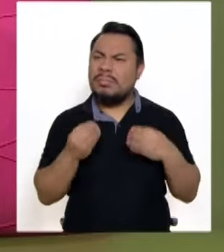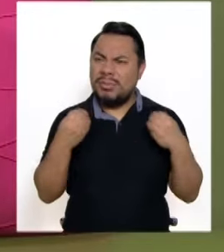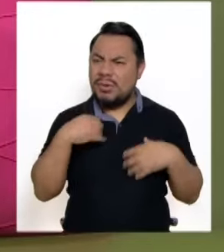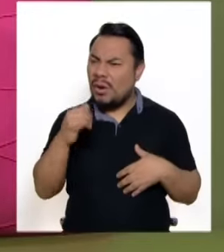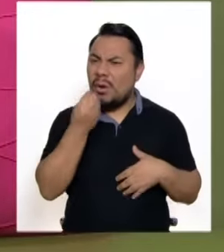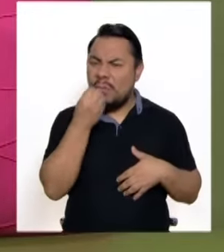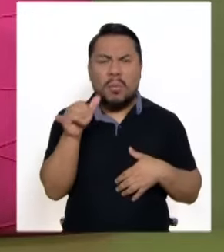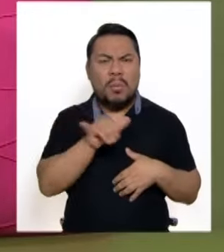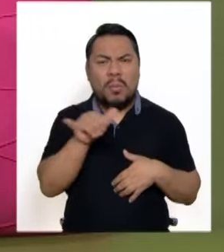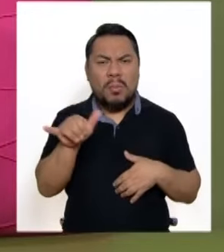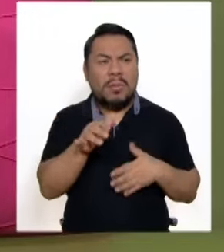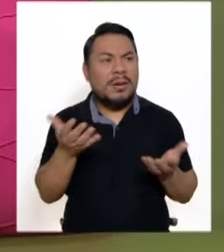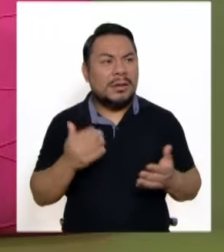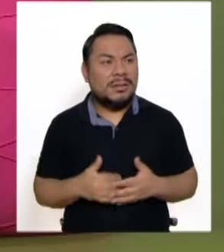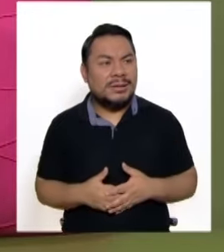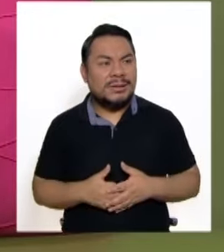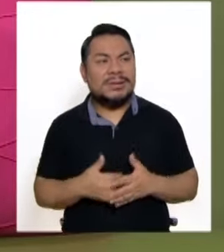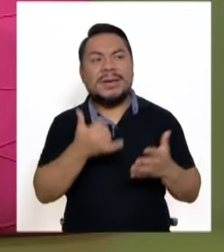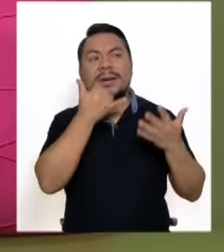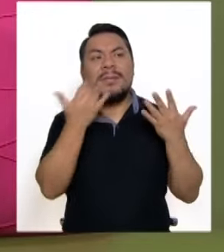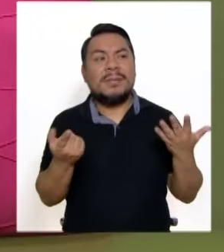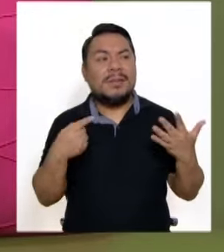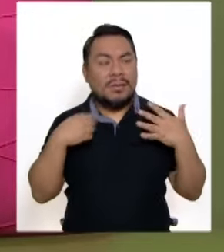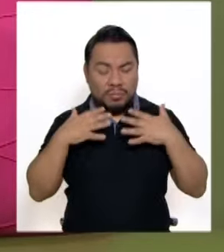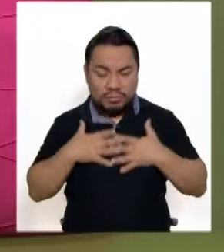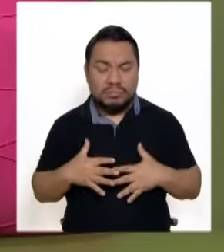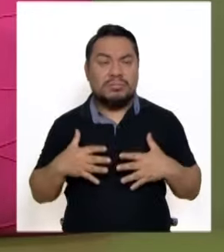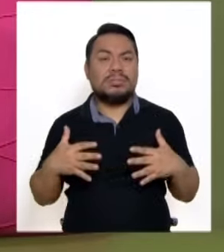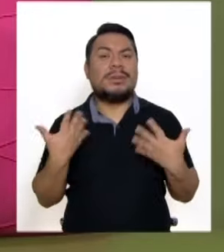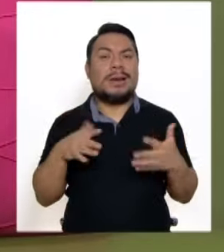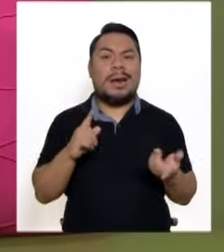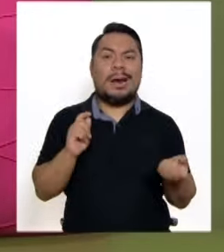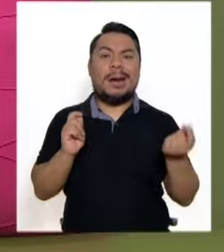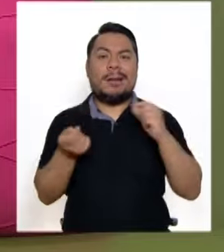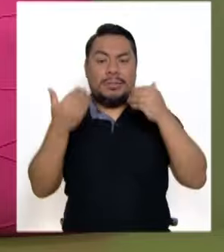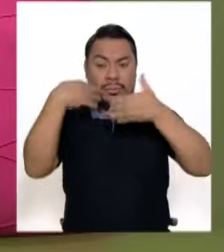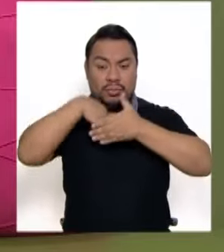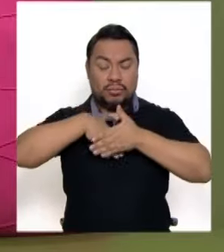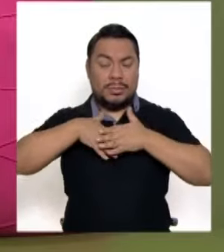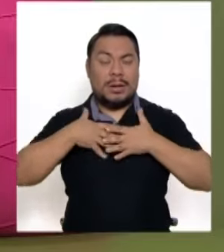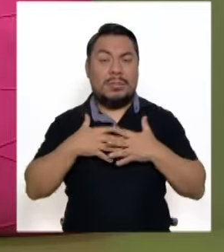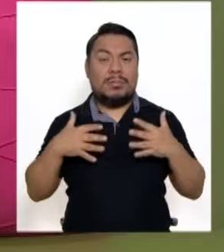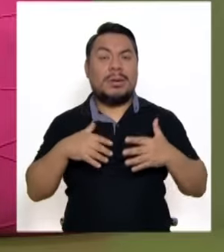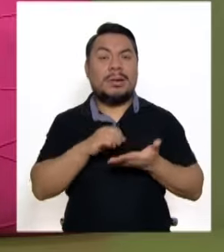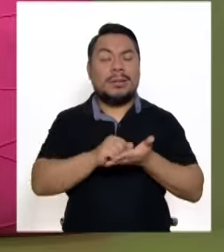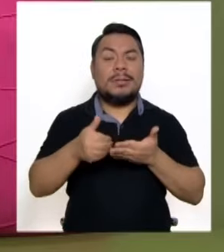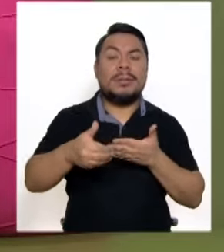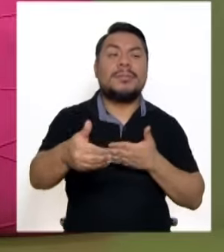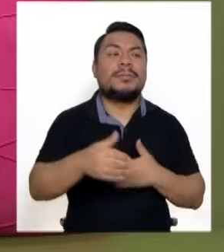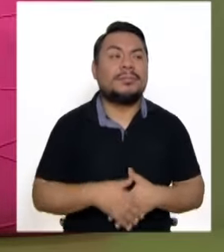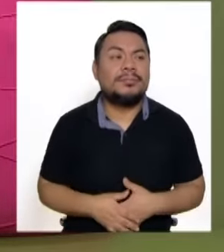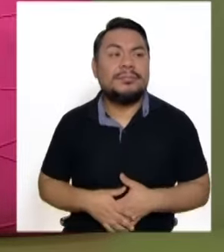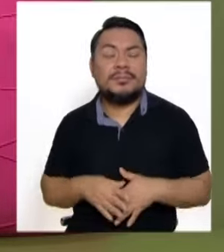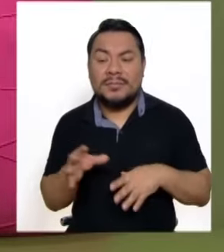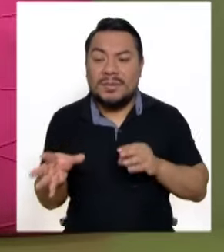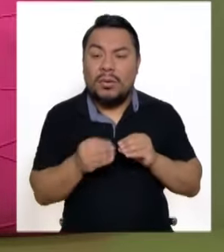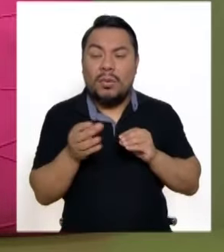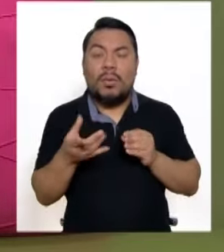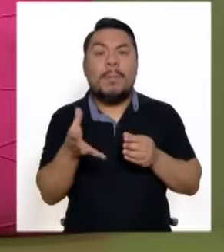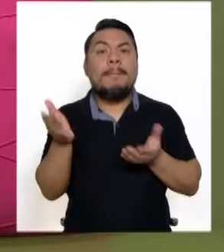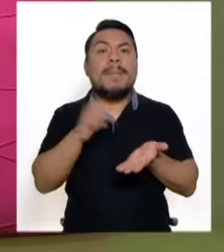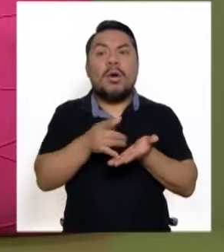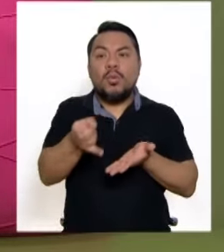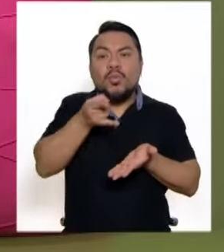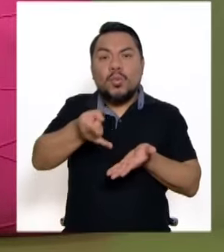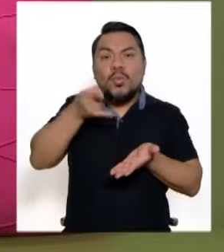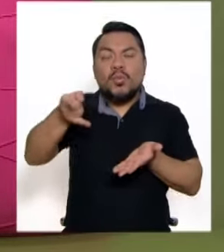sigo comiendo lo mismo. Lo que pasa es que metabólicamente ya cambió y en los siguientes meses y años va a acumular más grasa y va